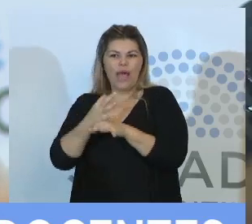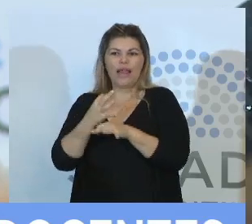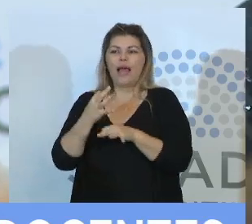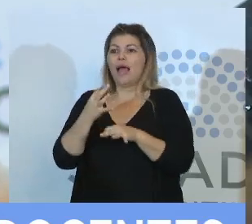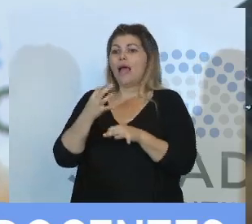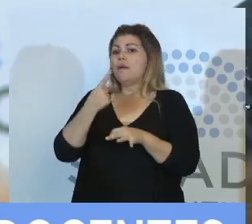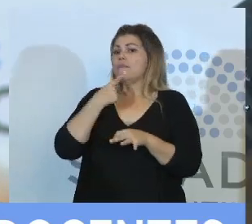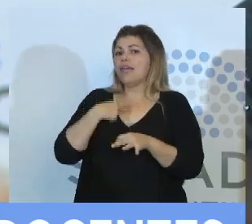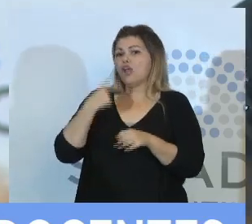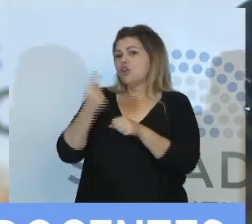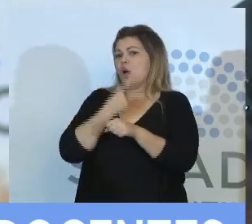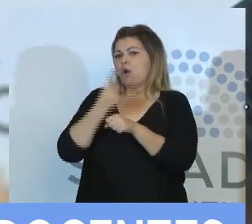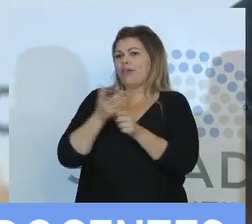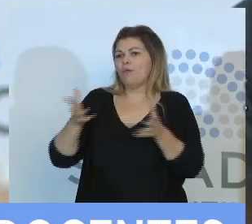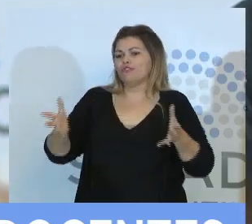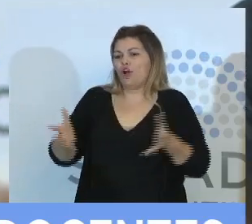tu hijo.